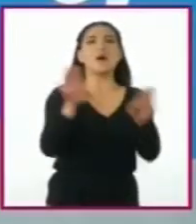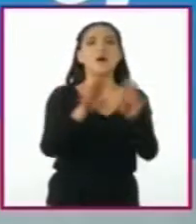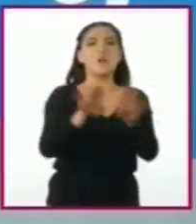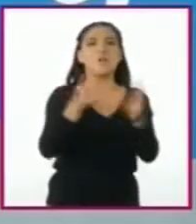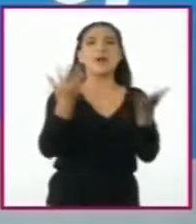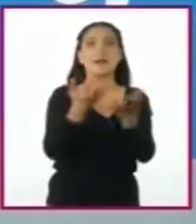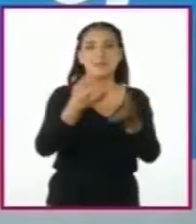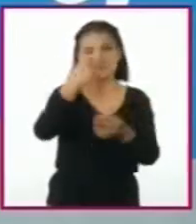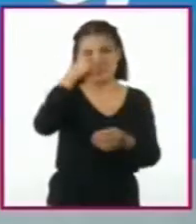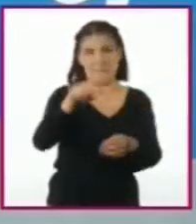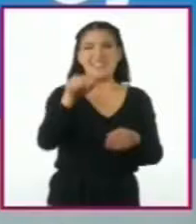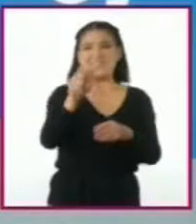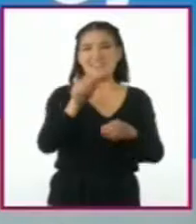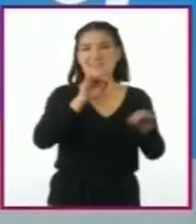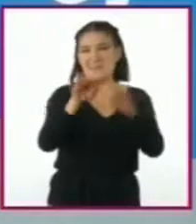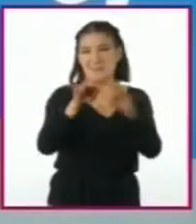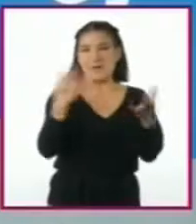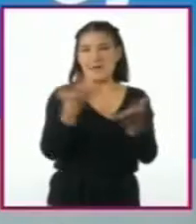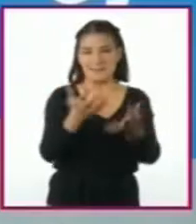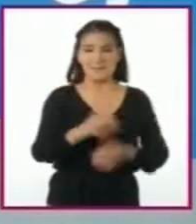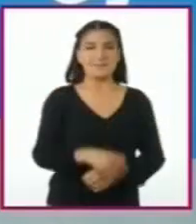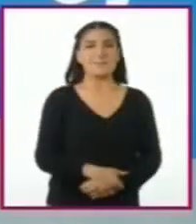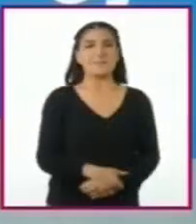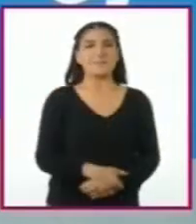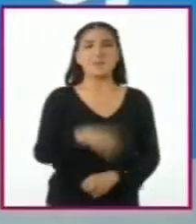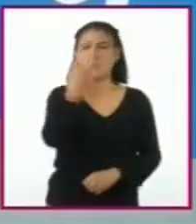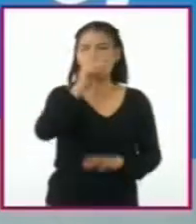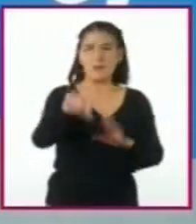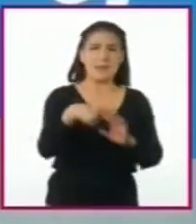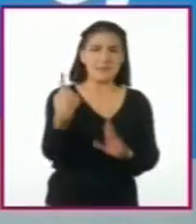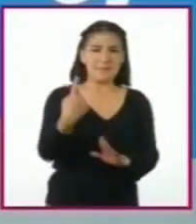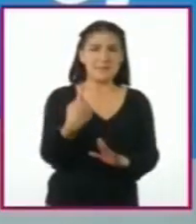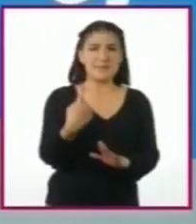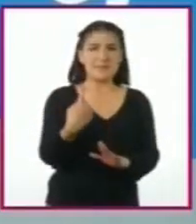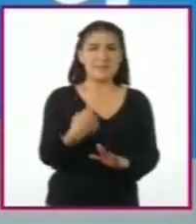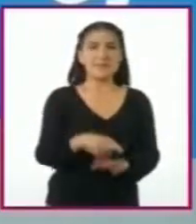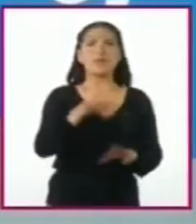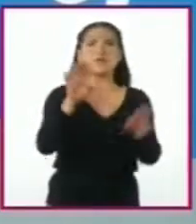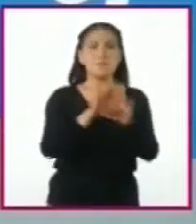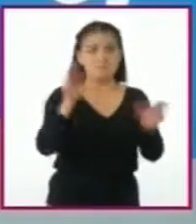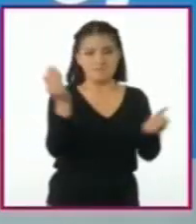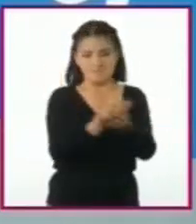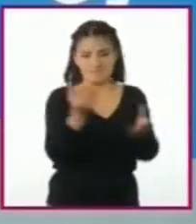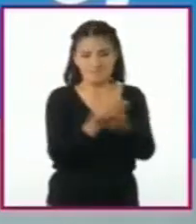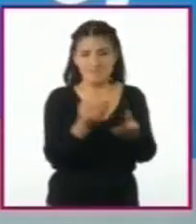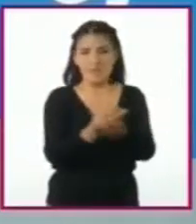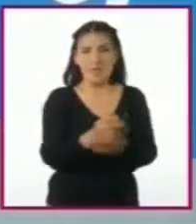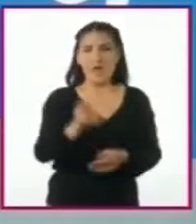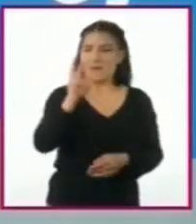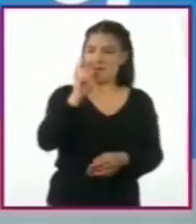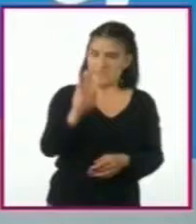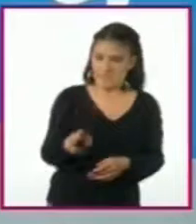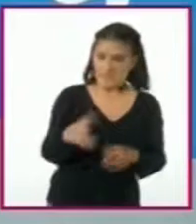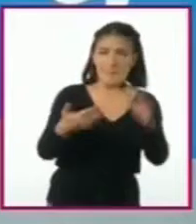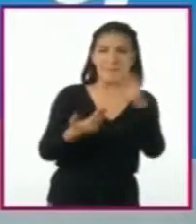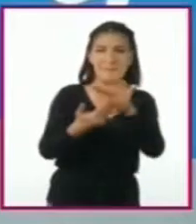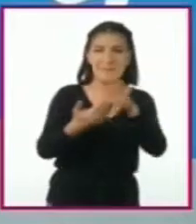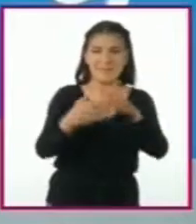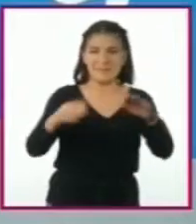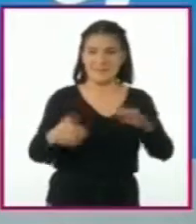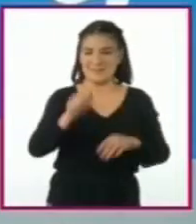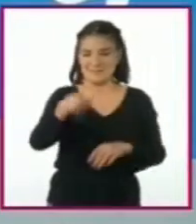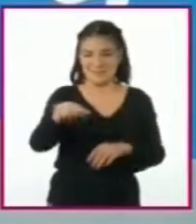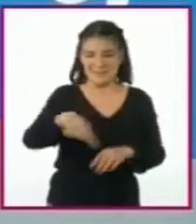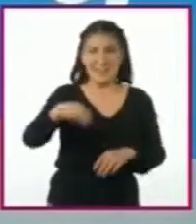los trabajos que se realizan. Un día, acomodando los materiales, observa sobre la mesa de trabajo